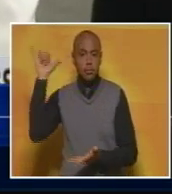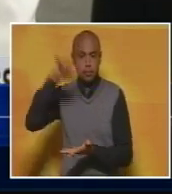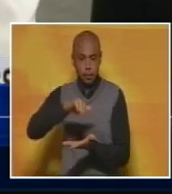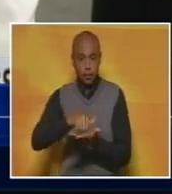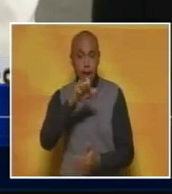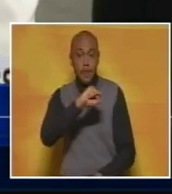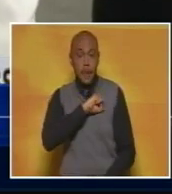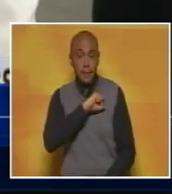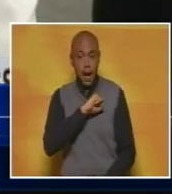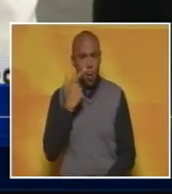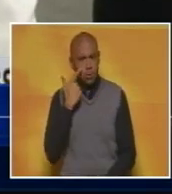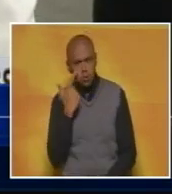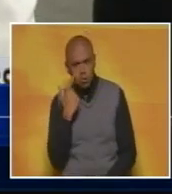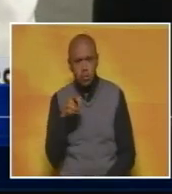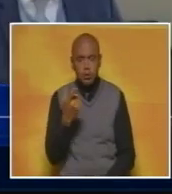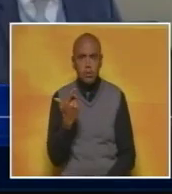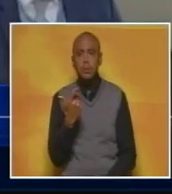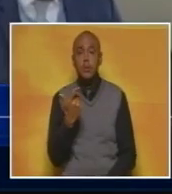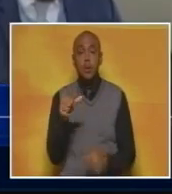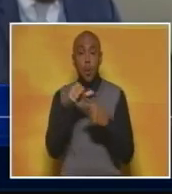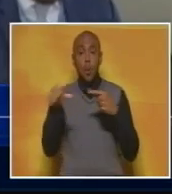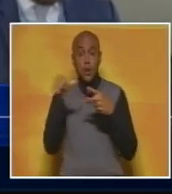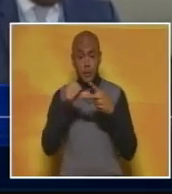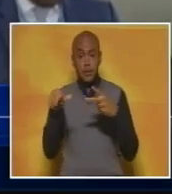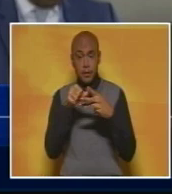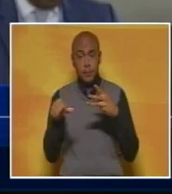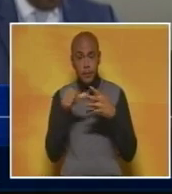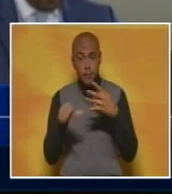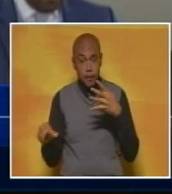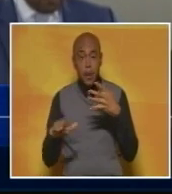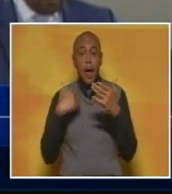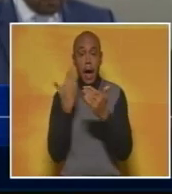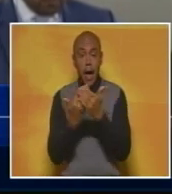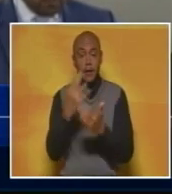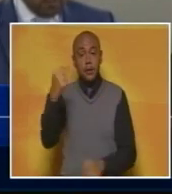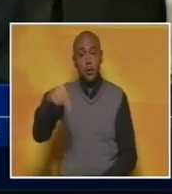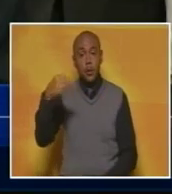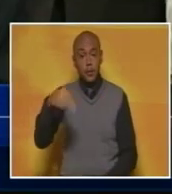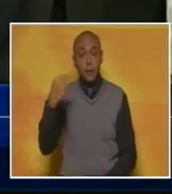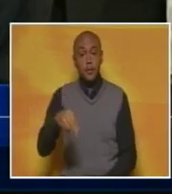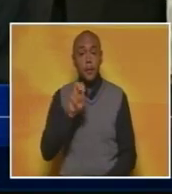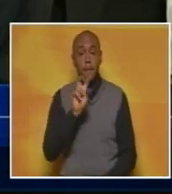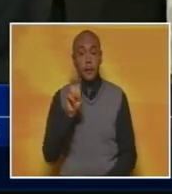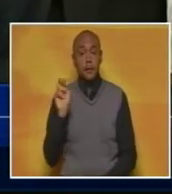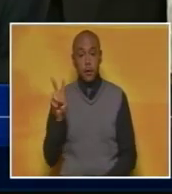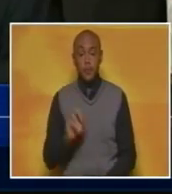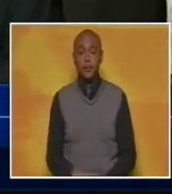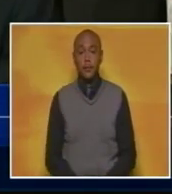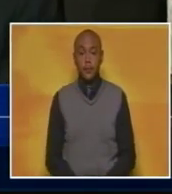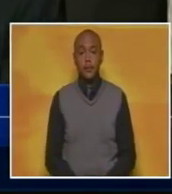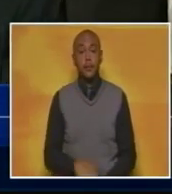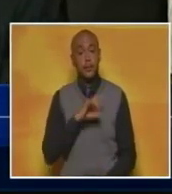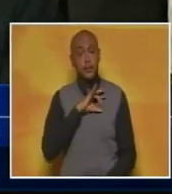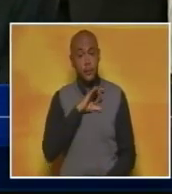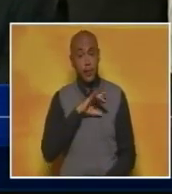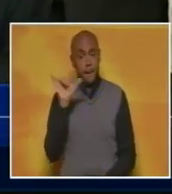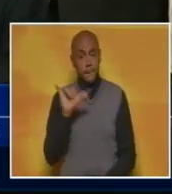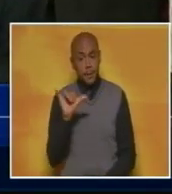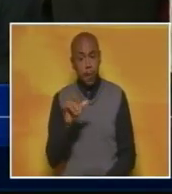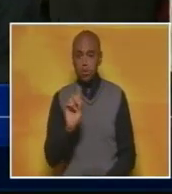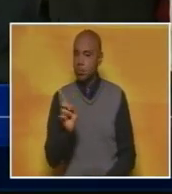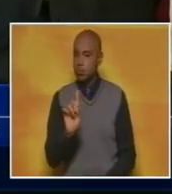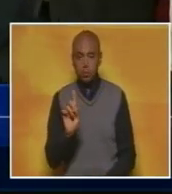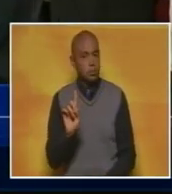trabajará sobre el terreno por 4 semanas hasta el próximo 22 de noviembre. Chile no es el mismo que